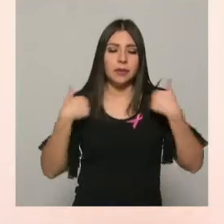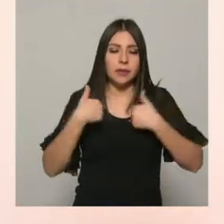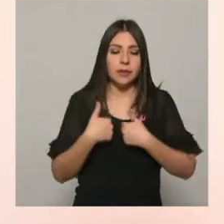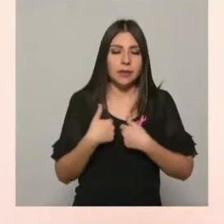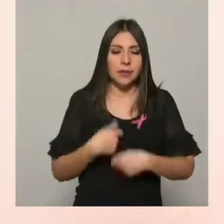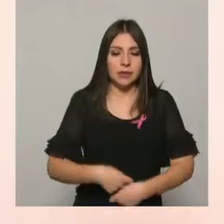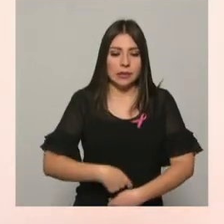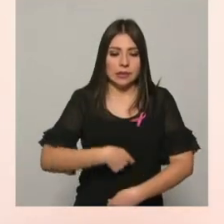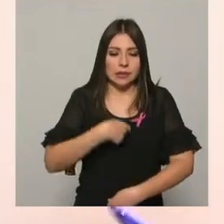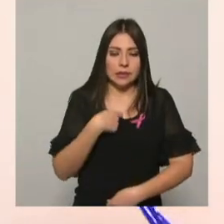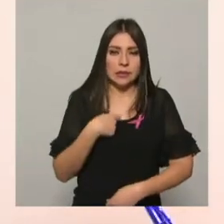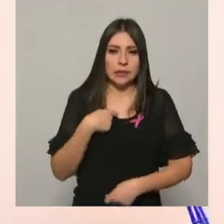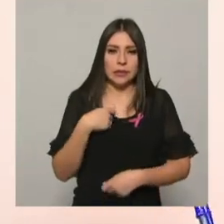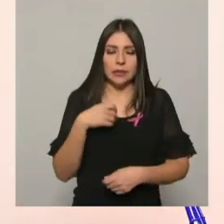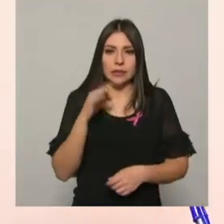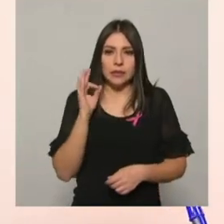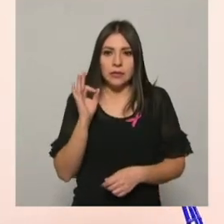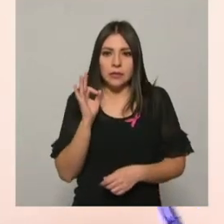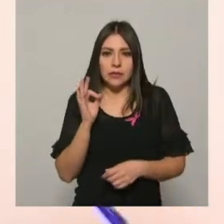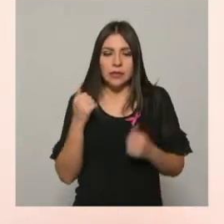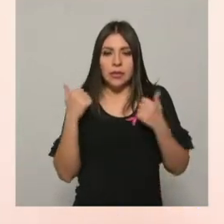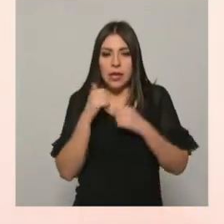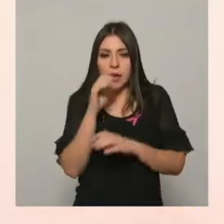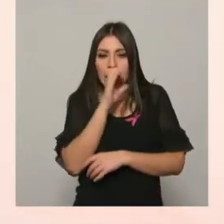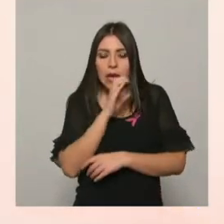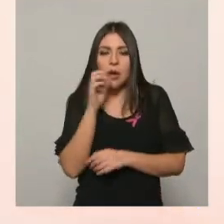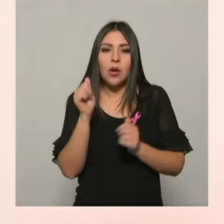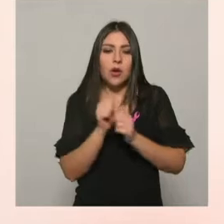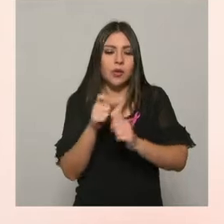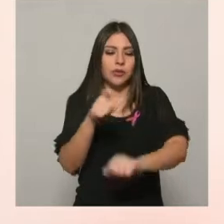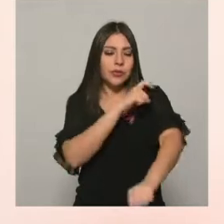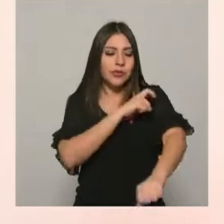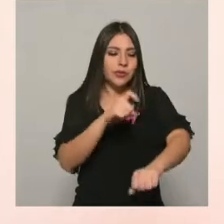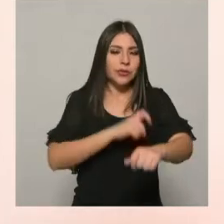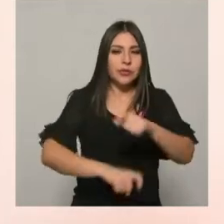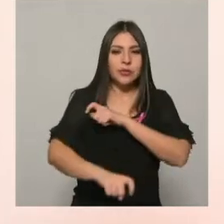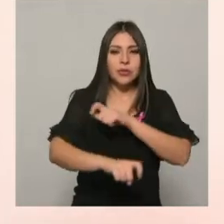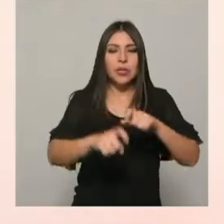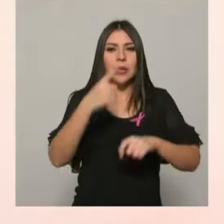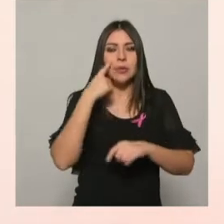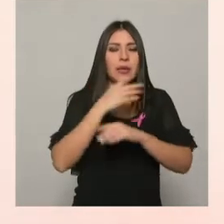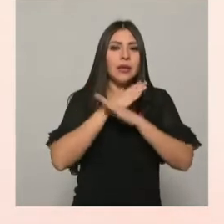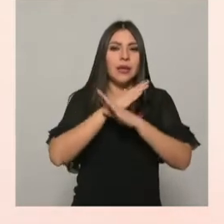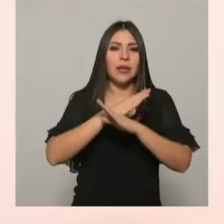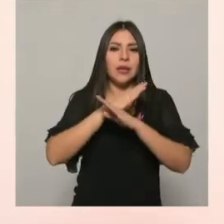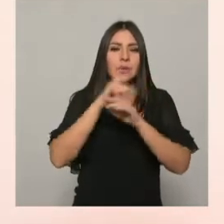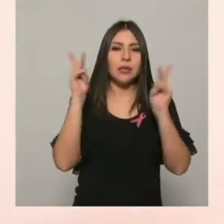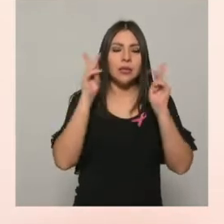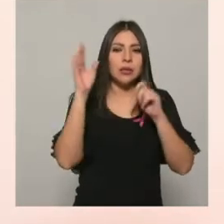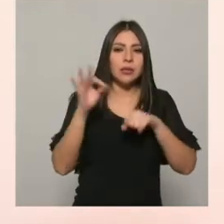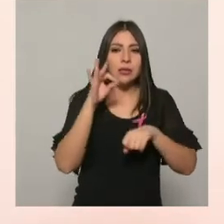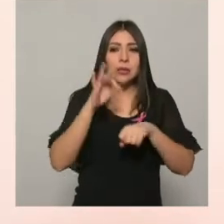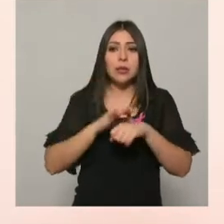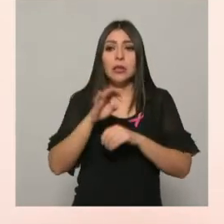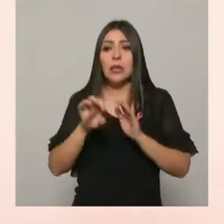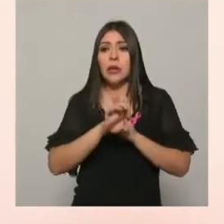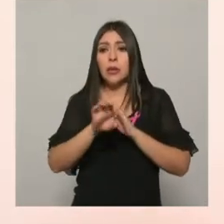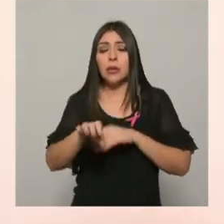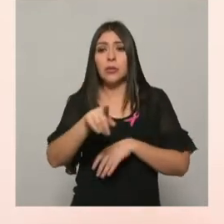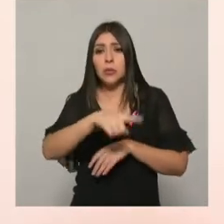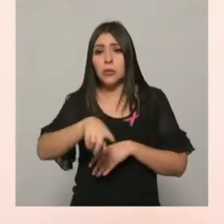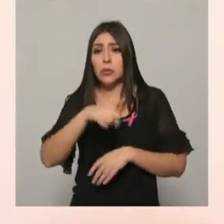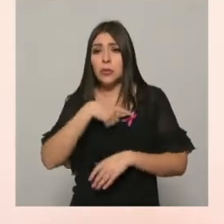repelente. Si a lo mejor van limitados con solo comprarnos el boleto, ellos también pueden llevar su alimento sin